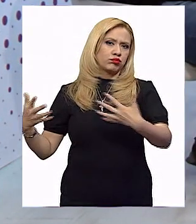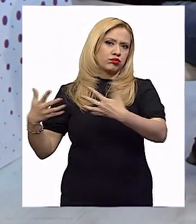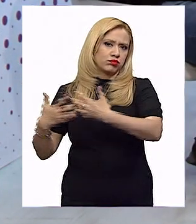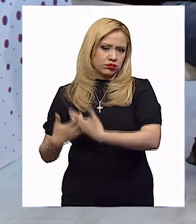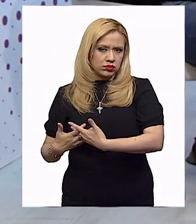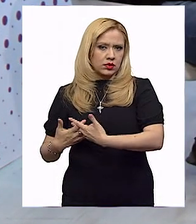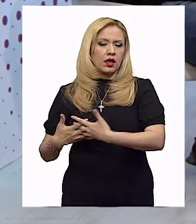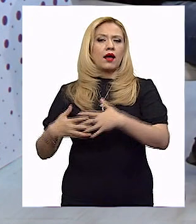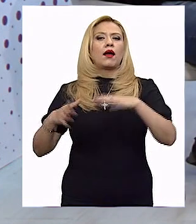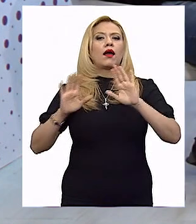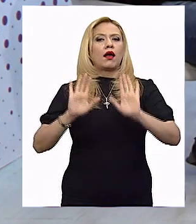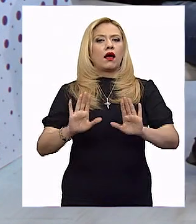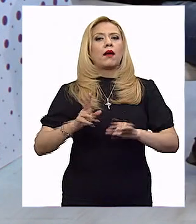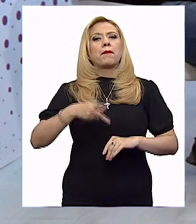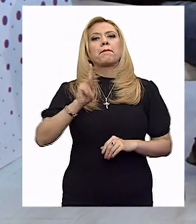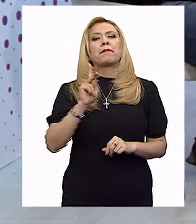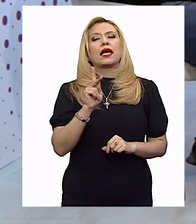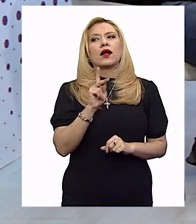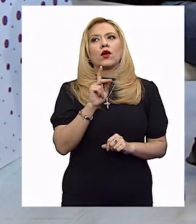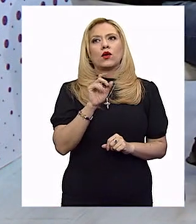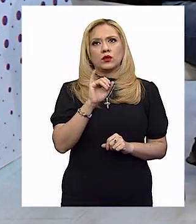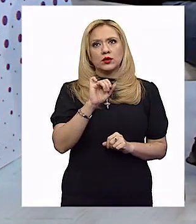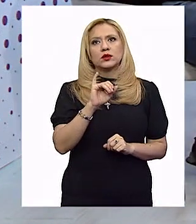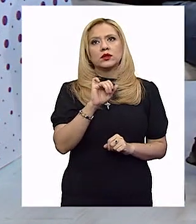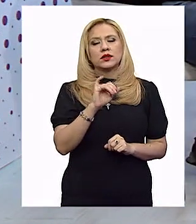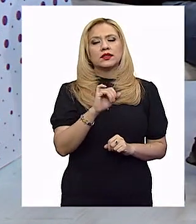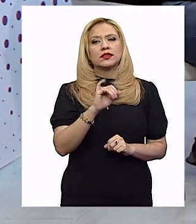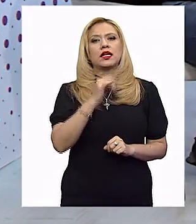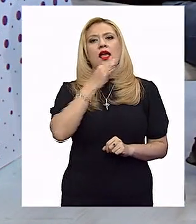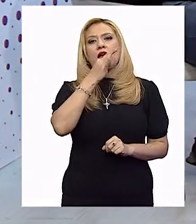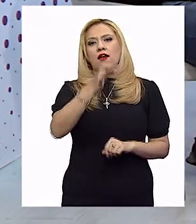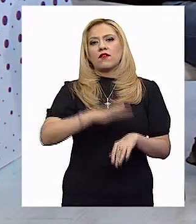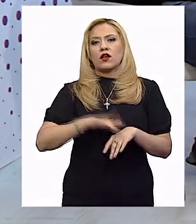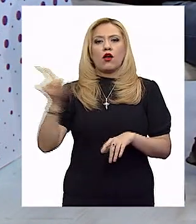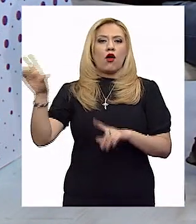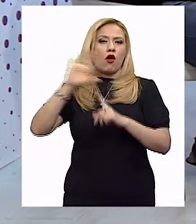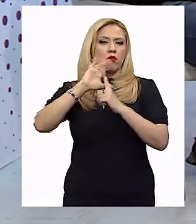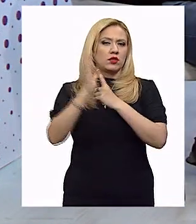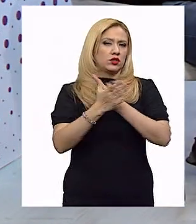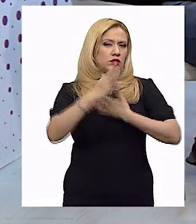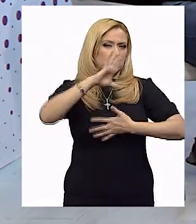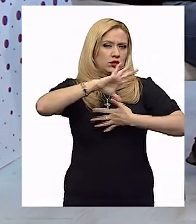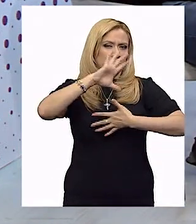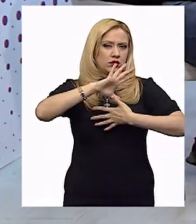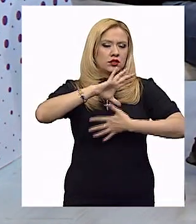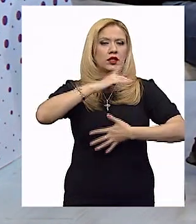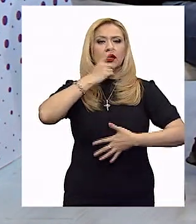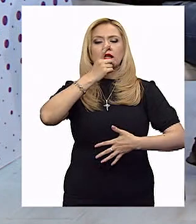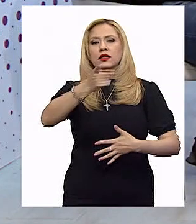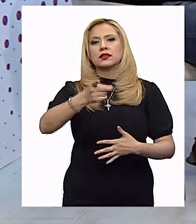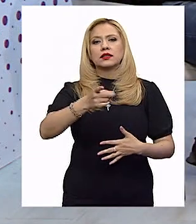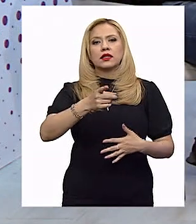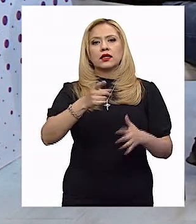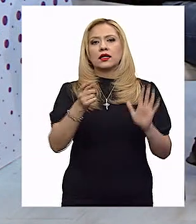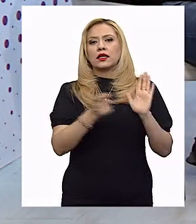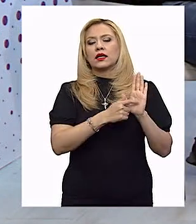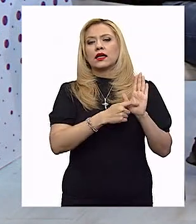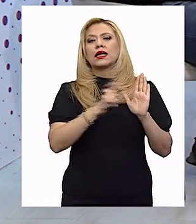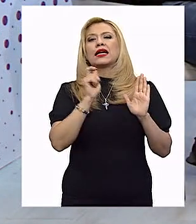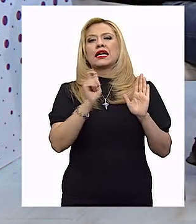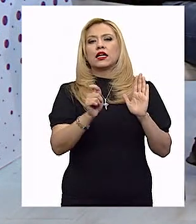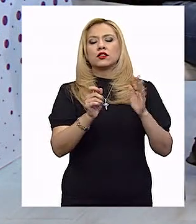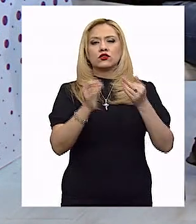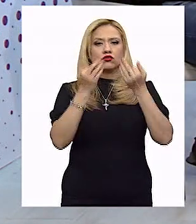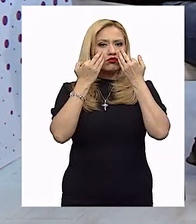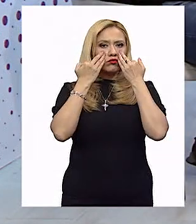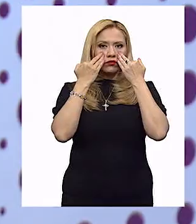que recordar que justo, por ejemplo, la Comisión Interamericana siempre marca lo que es el test tripartito, ¿no? Esta